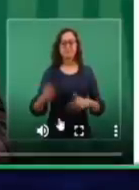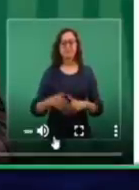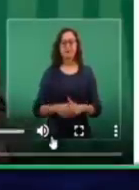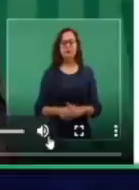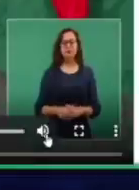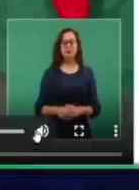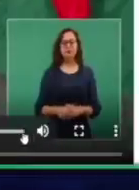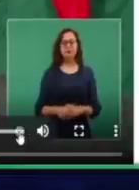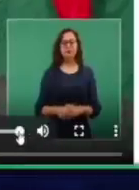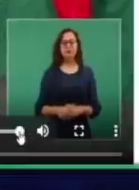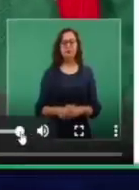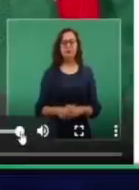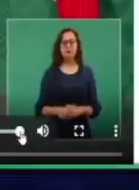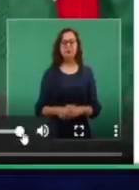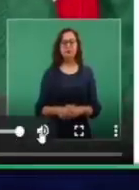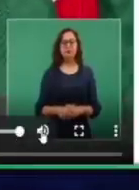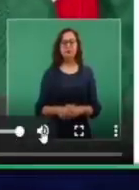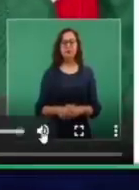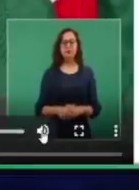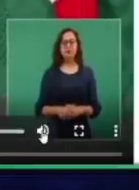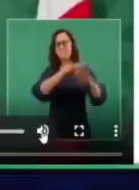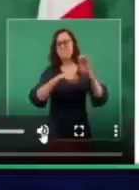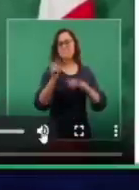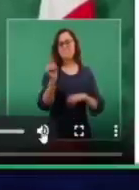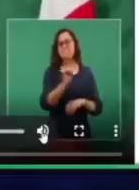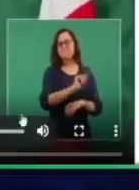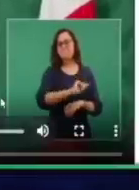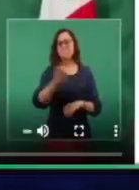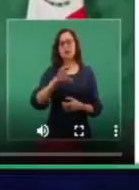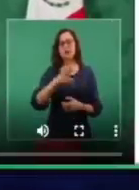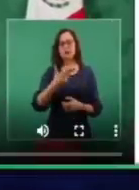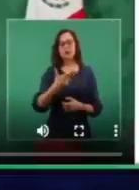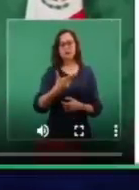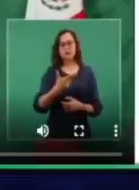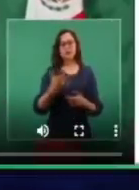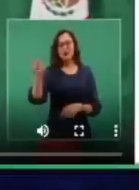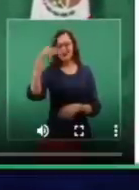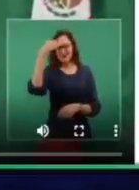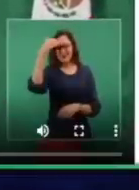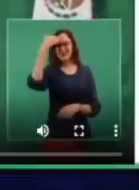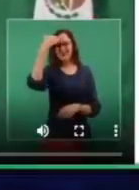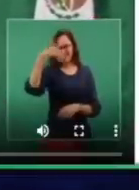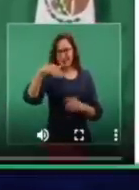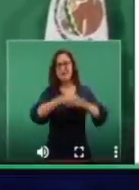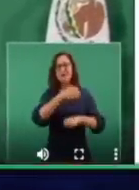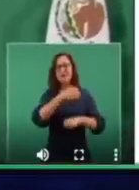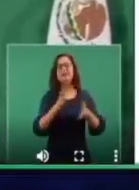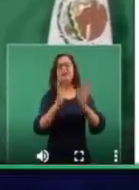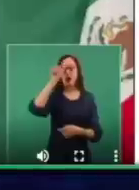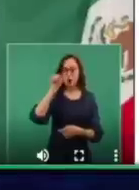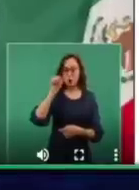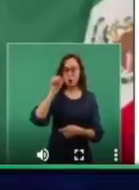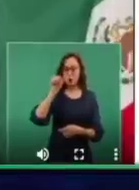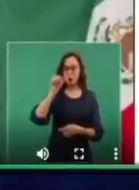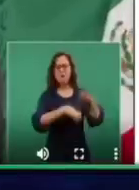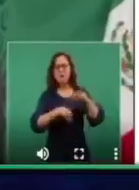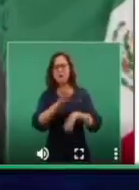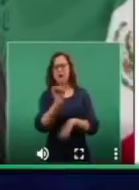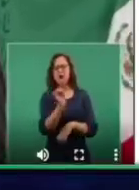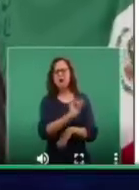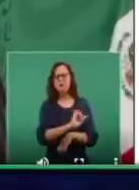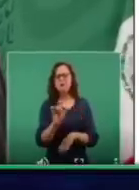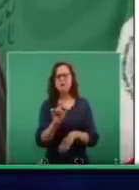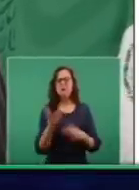un acuerdo con la famosa empresa odebrecht sí saben de esta empresa no Qué es famosa